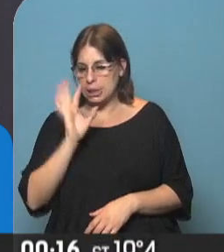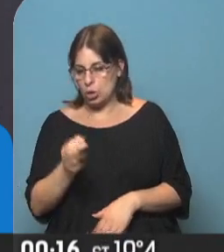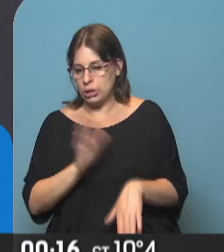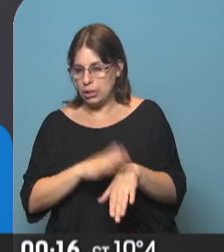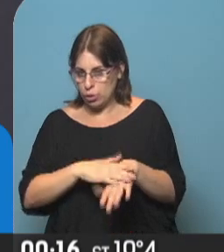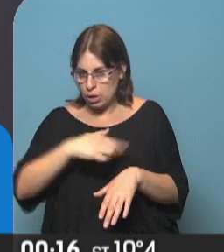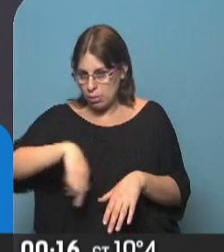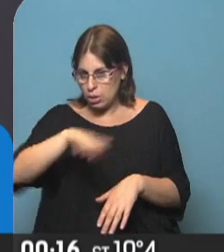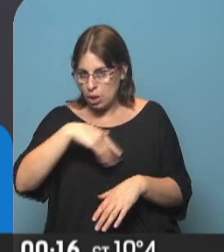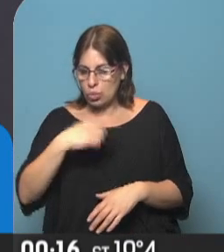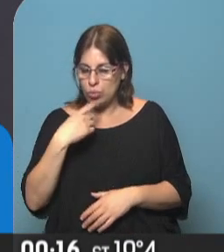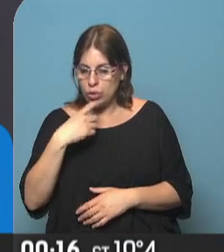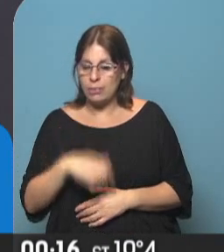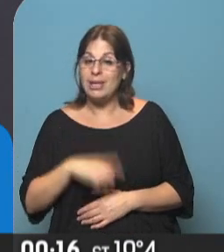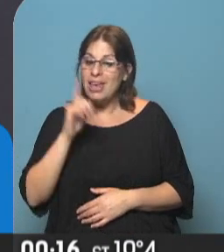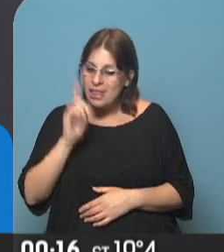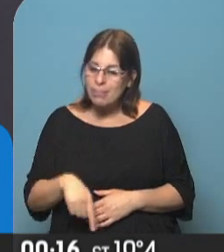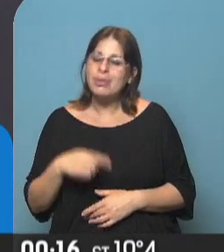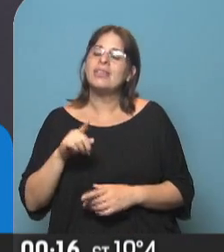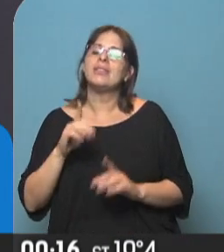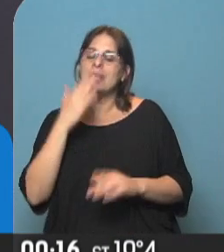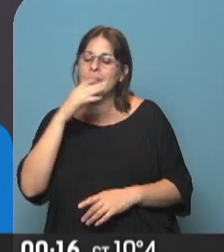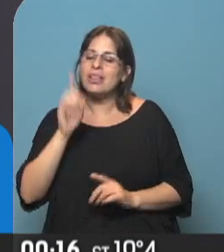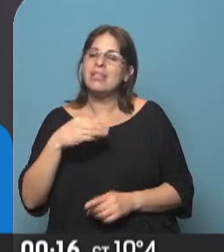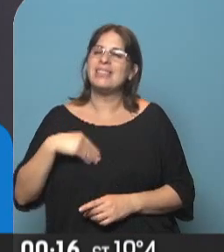y después con la sensación de que no hubo justicia.